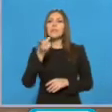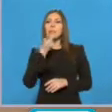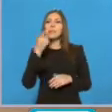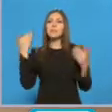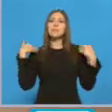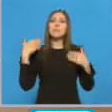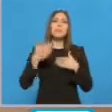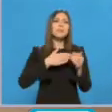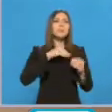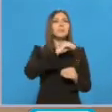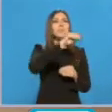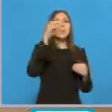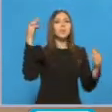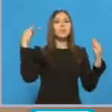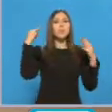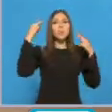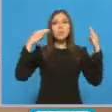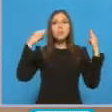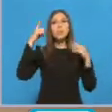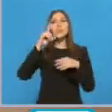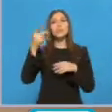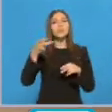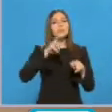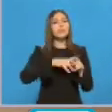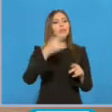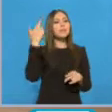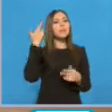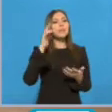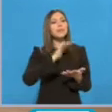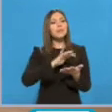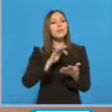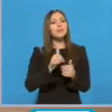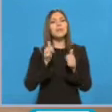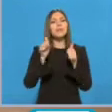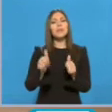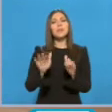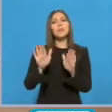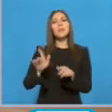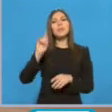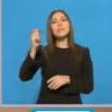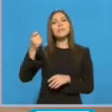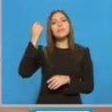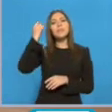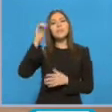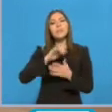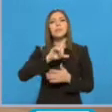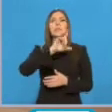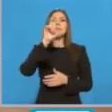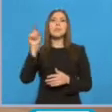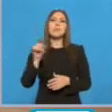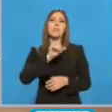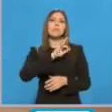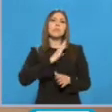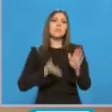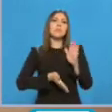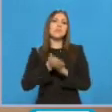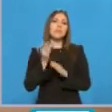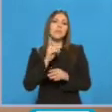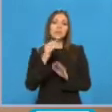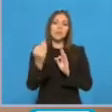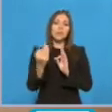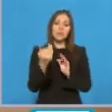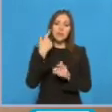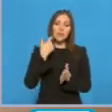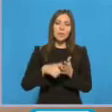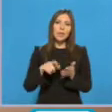a pasear a un museo. Vas a escuchar algo de lectura, te quedas un poco con la idea de la lectura y a lo mejor te aventuras a acercarte a un libro. Claro.